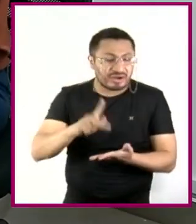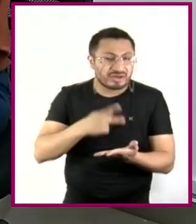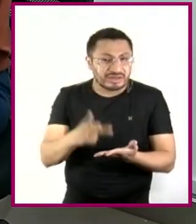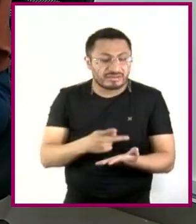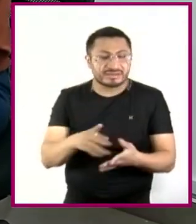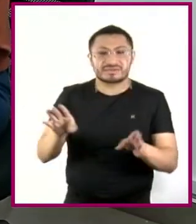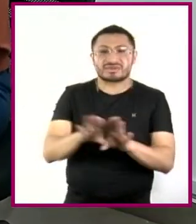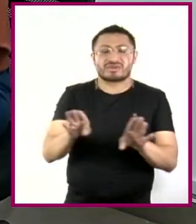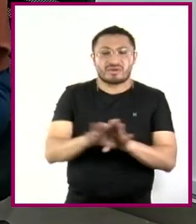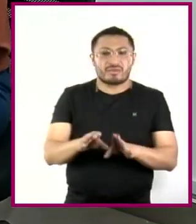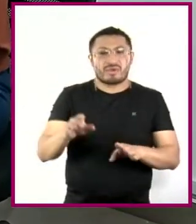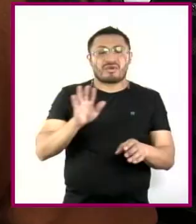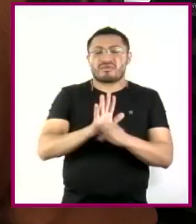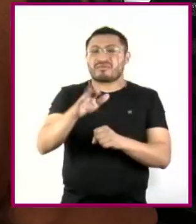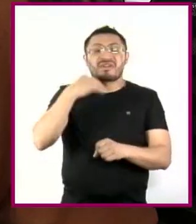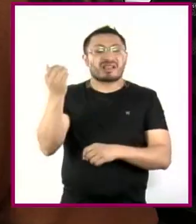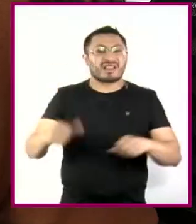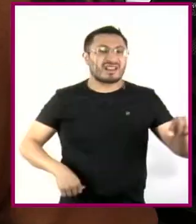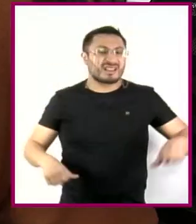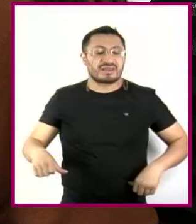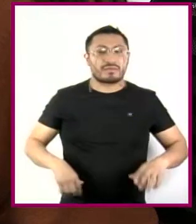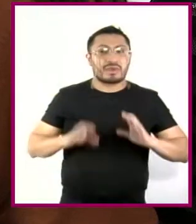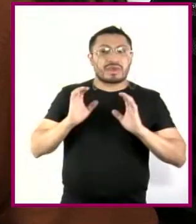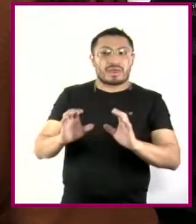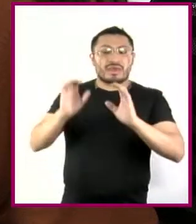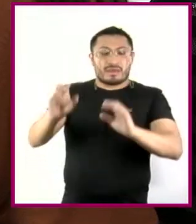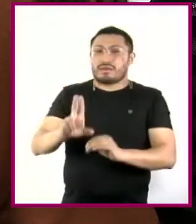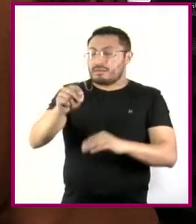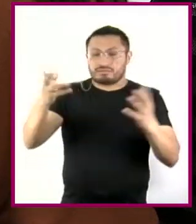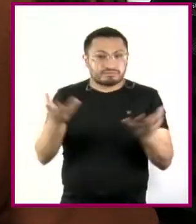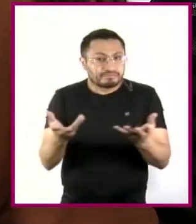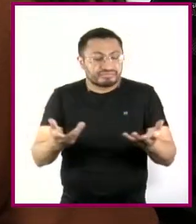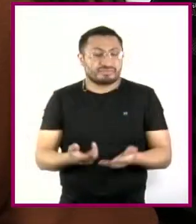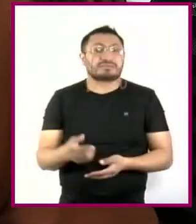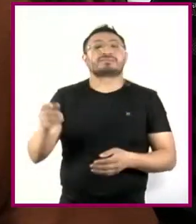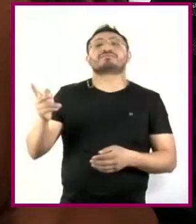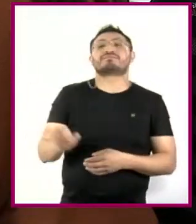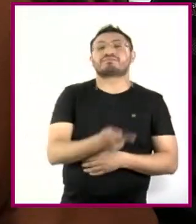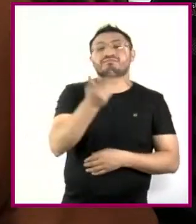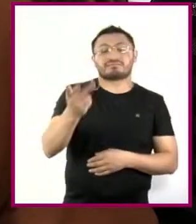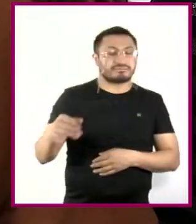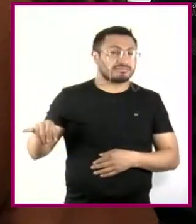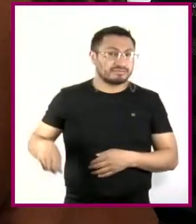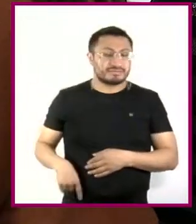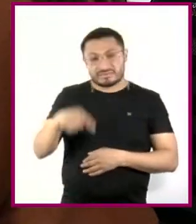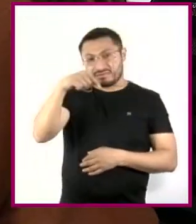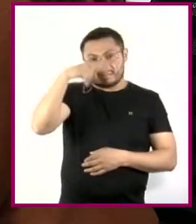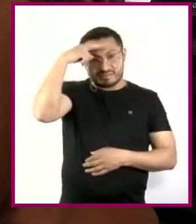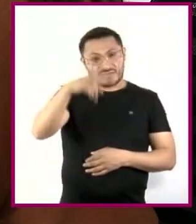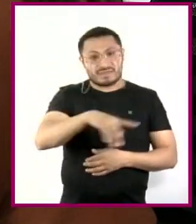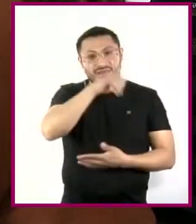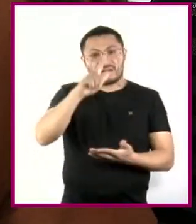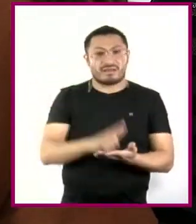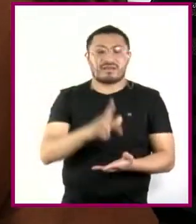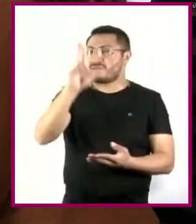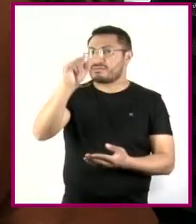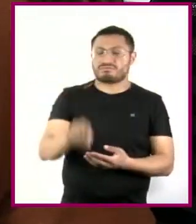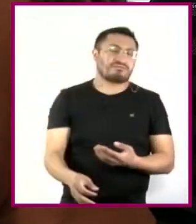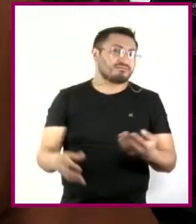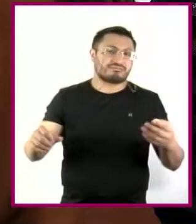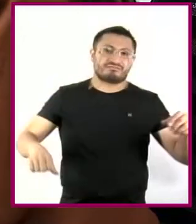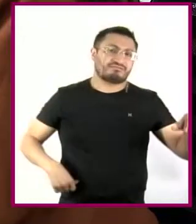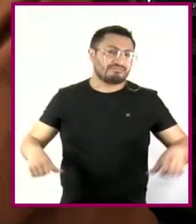cualquier acción preventiva? Pues es una pregunta interesante, sobre todo porque en nuestro país la ley no se inclina por una